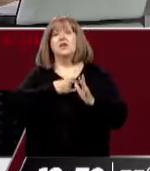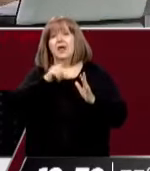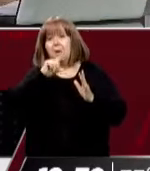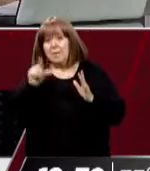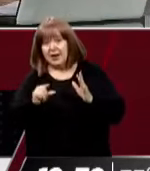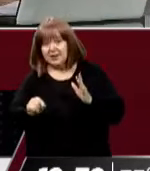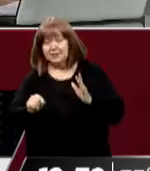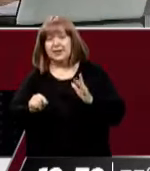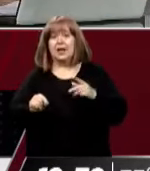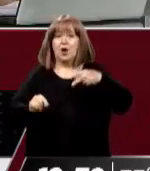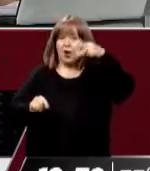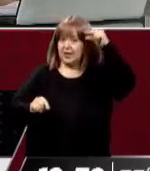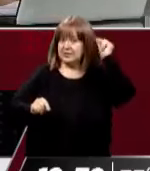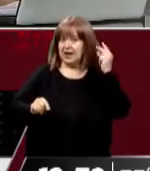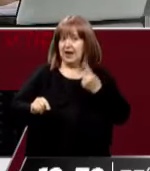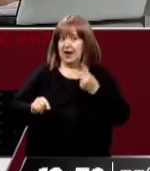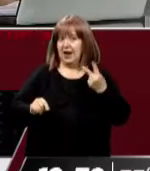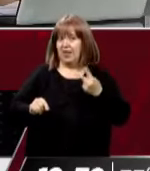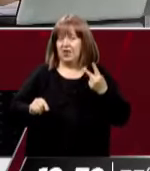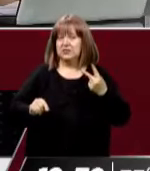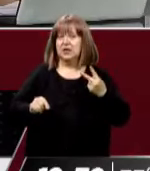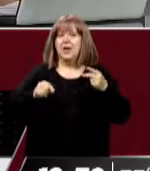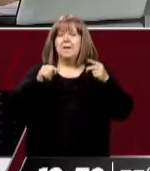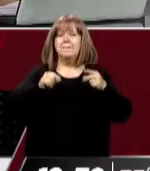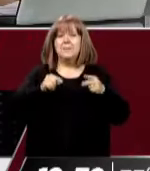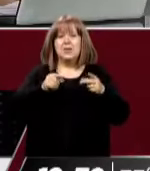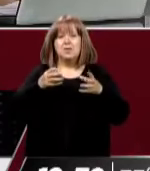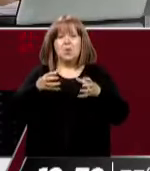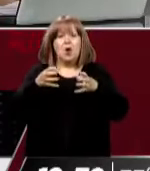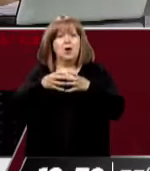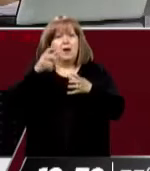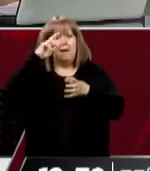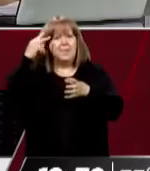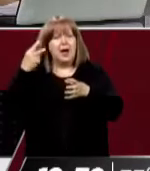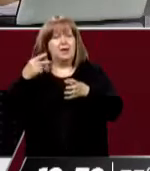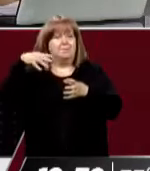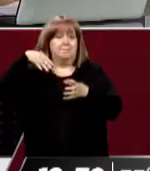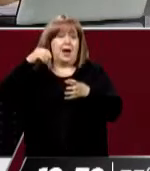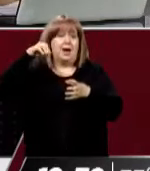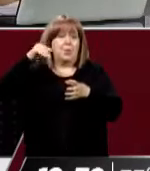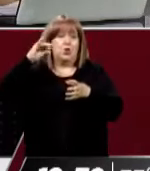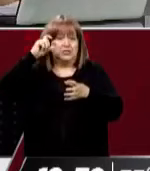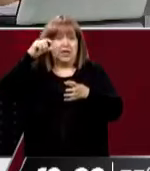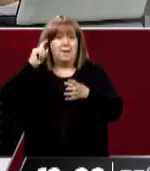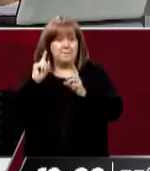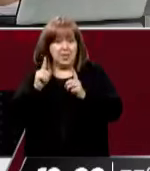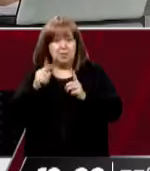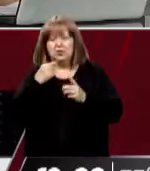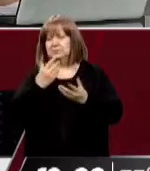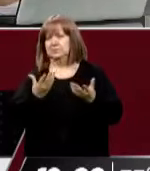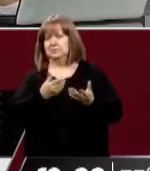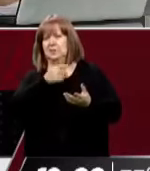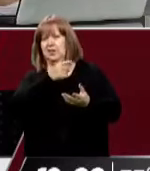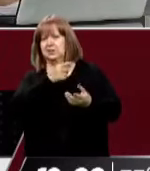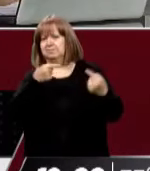como chilena. Donde inclusive dentro de la misma comunidad mapuche se diferenciaban, ¿no? Justamente con el pensamiento y el accionar de este hombre.